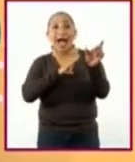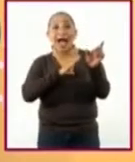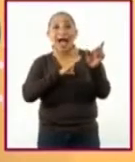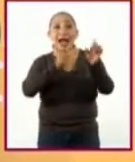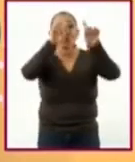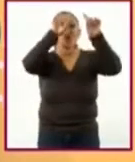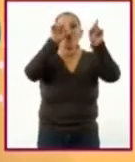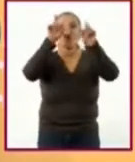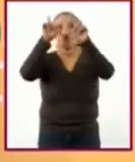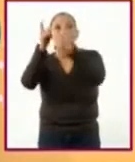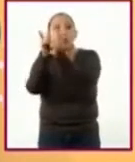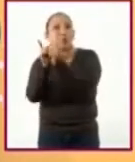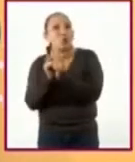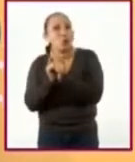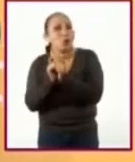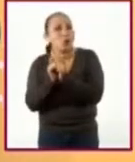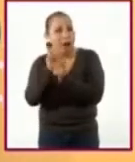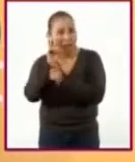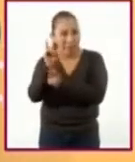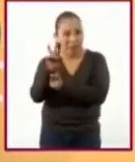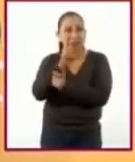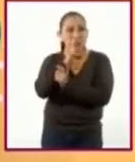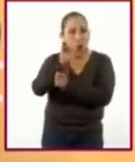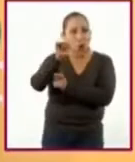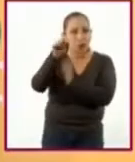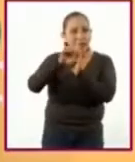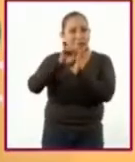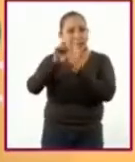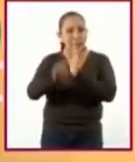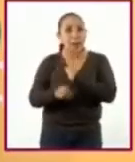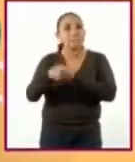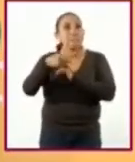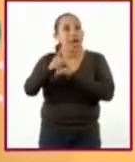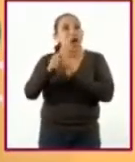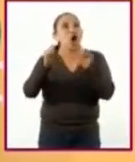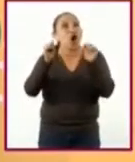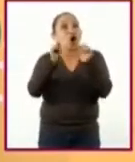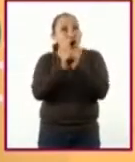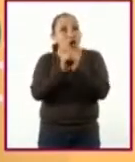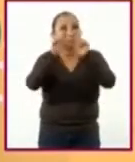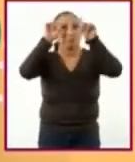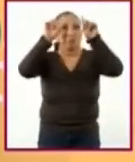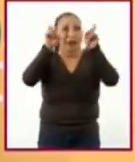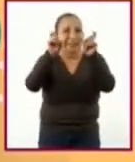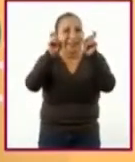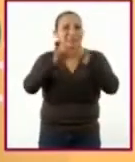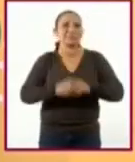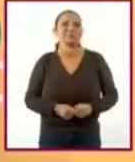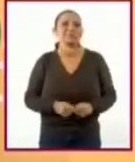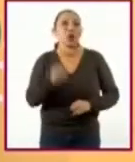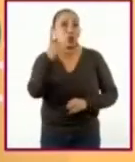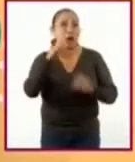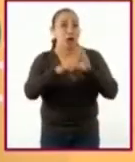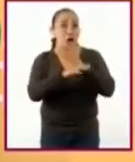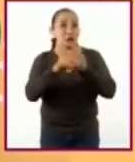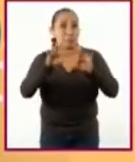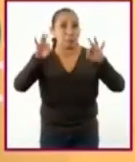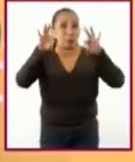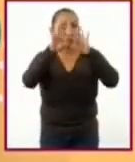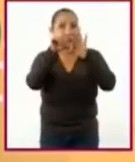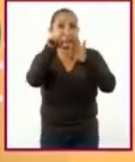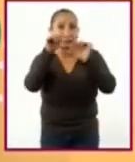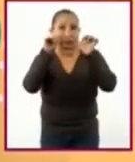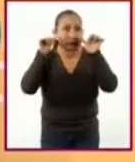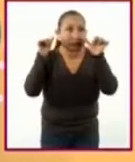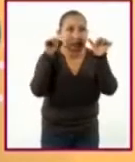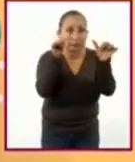de agrupación? Vamos a resolver otro ejemplo, pero ahora que tenga paréntesis. Algo importante a tener en